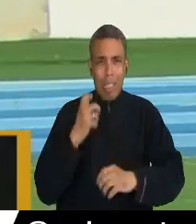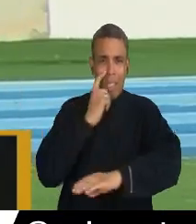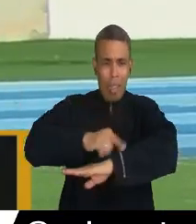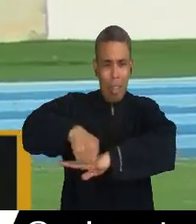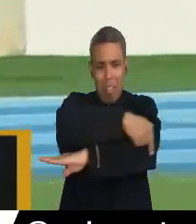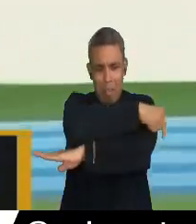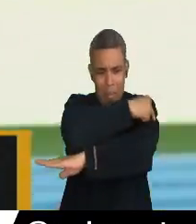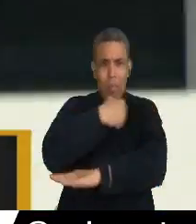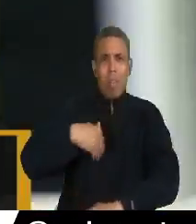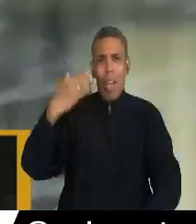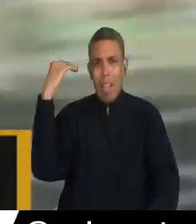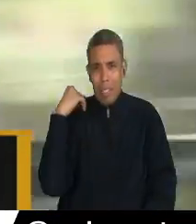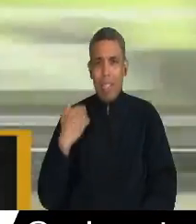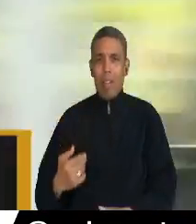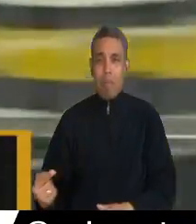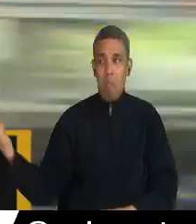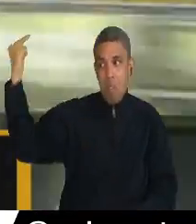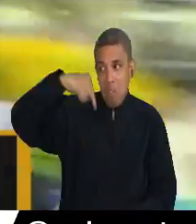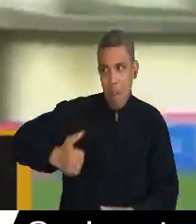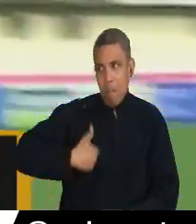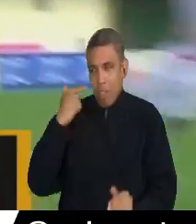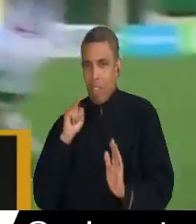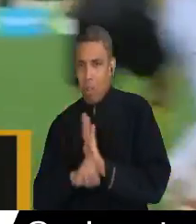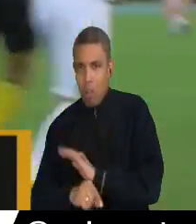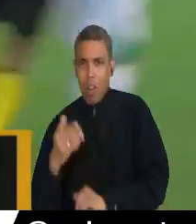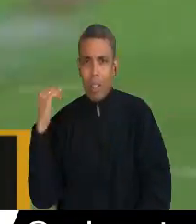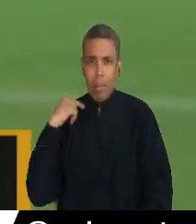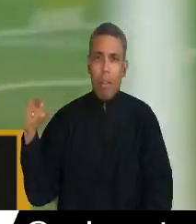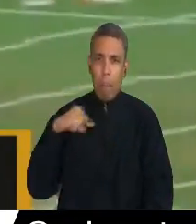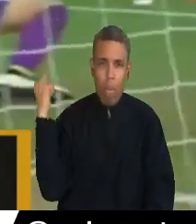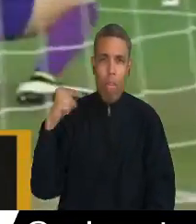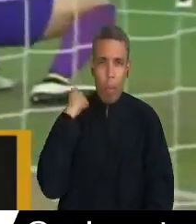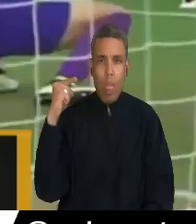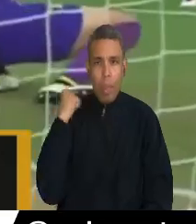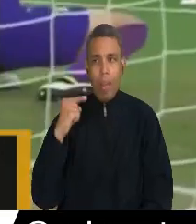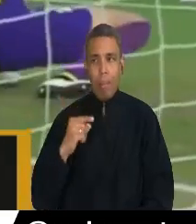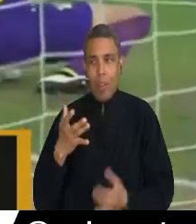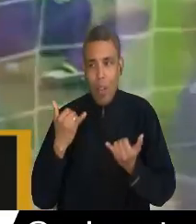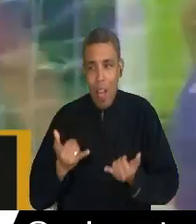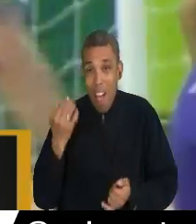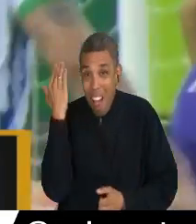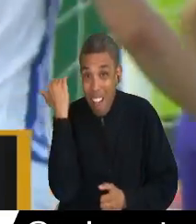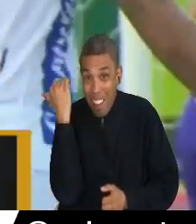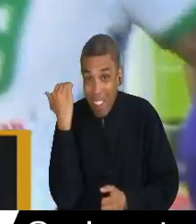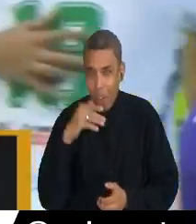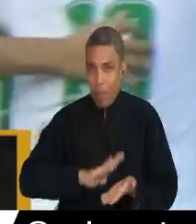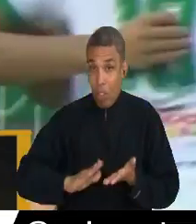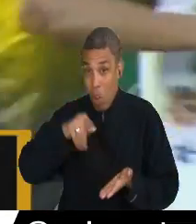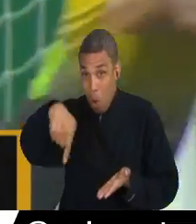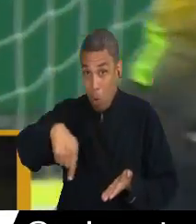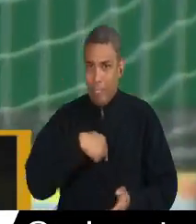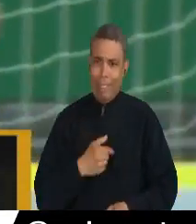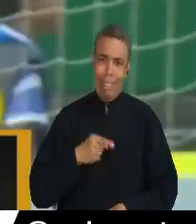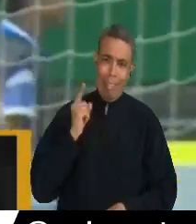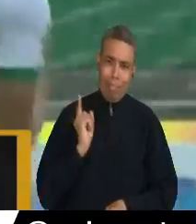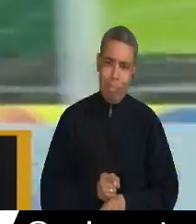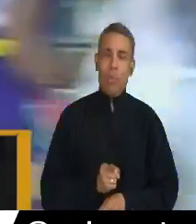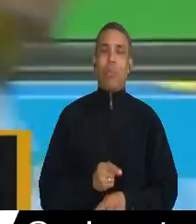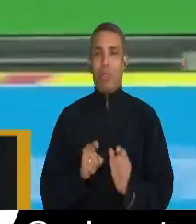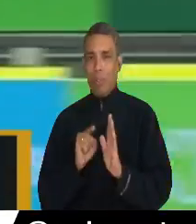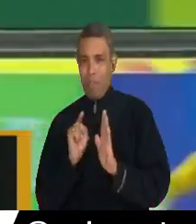salían, y la verdad que me pone muy contento. Y después sí, habíamos estudiado mucho al rival, porque un rival, como bien decías vos,